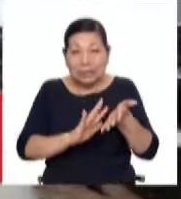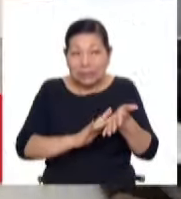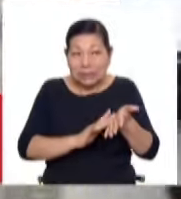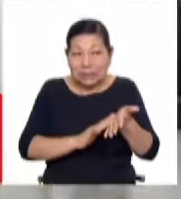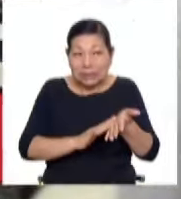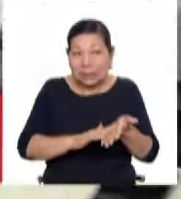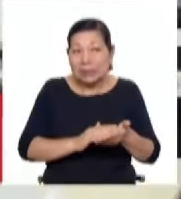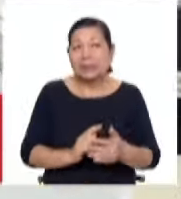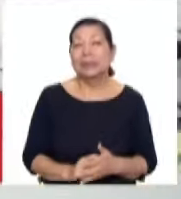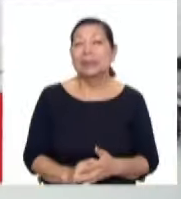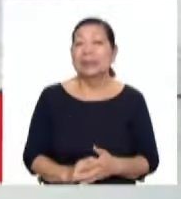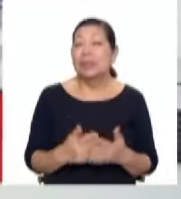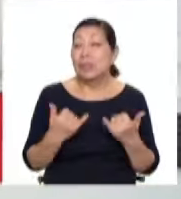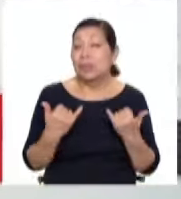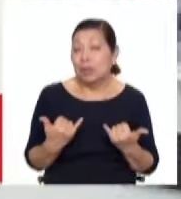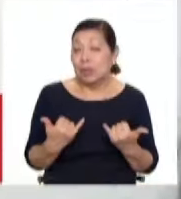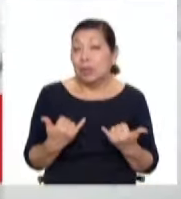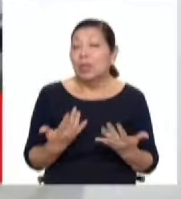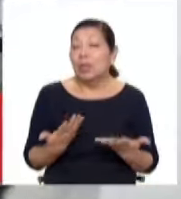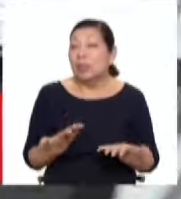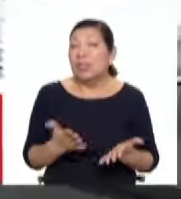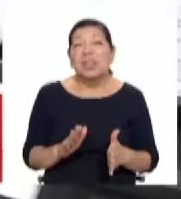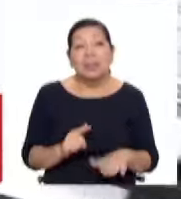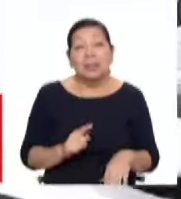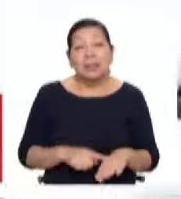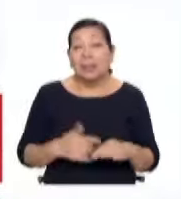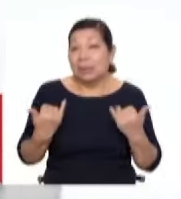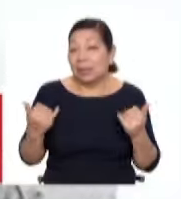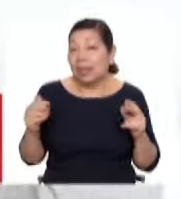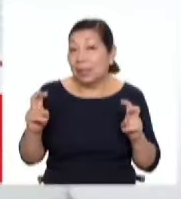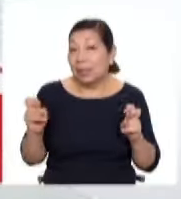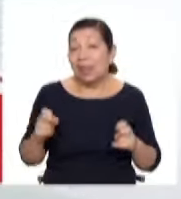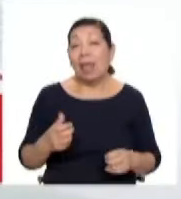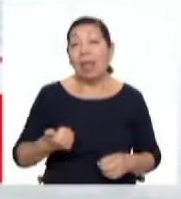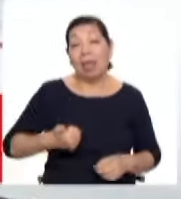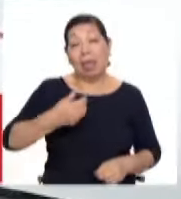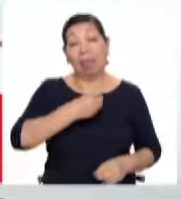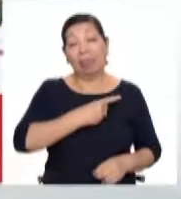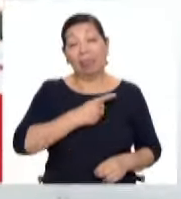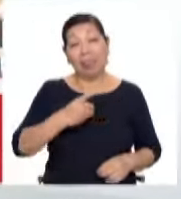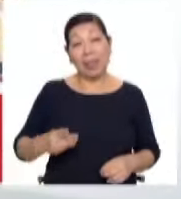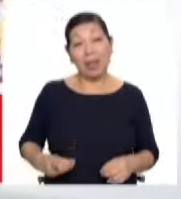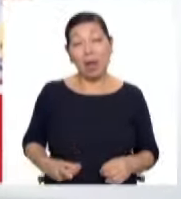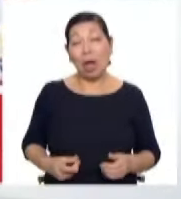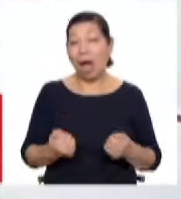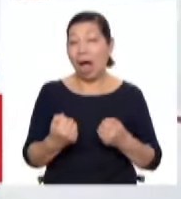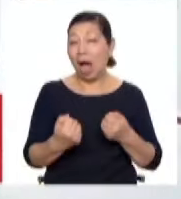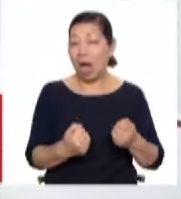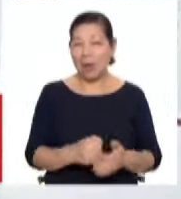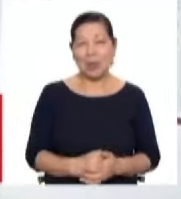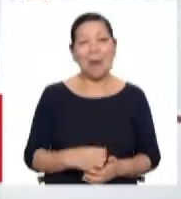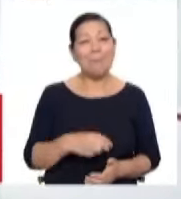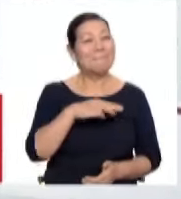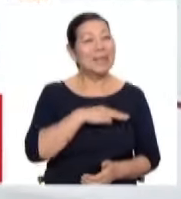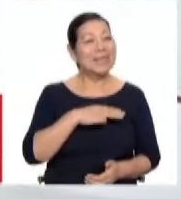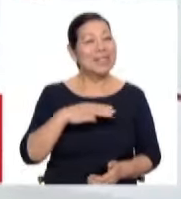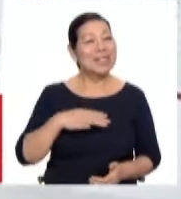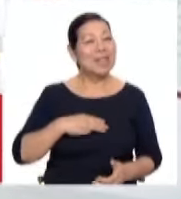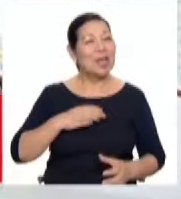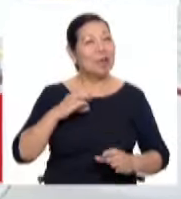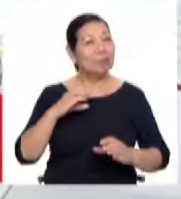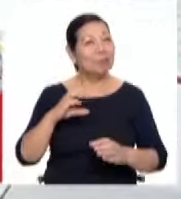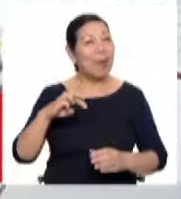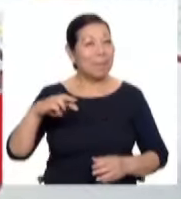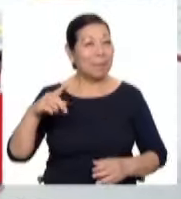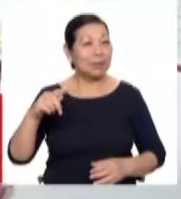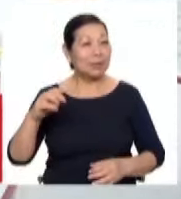sensores biométricos. Hoy día vamos a conversar sobre este tema con el director de la Dirección de Circulación Vial del Ministerio de Transportes y